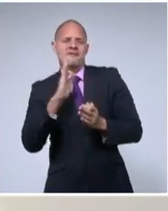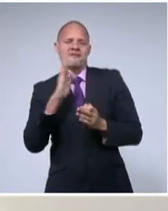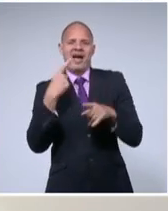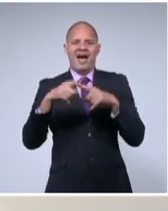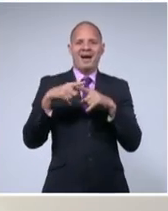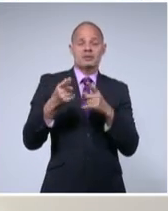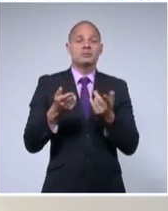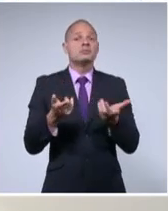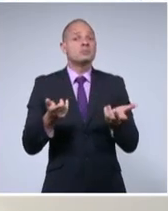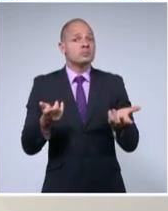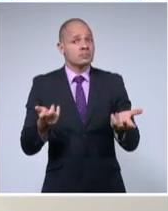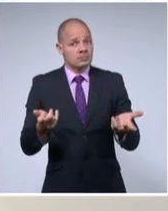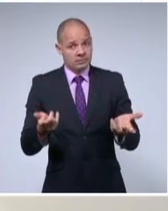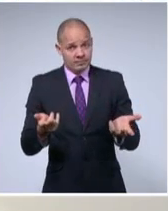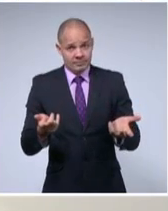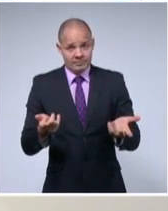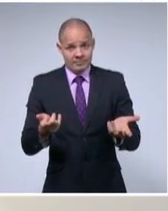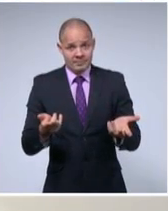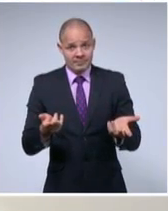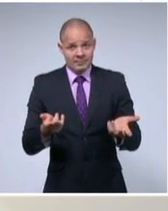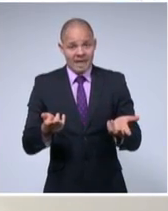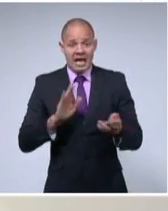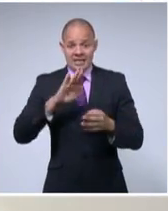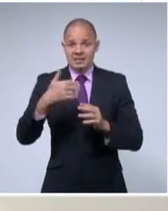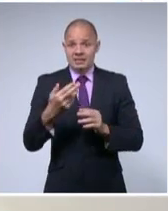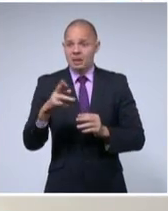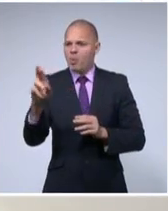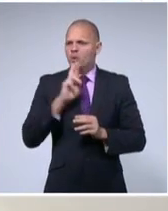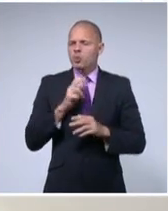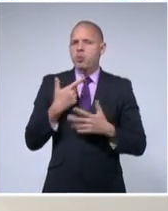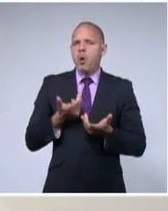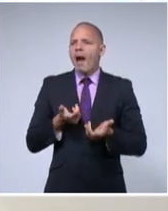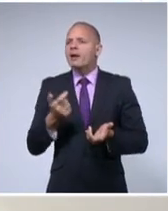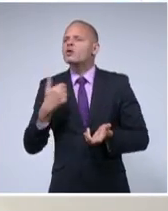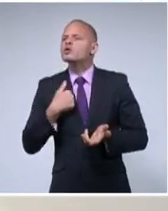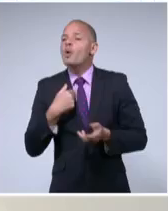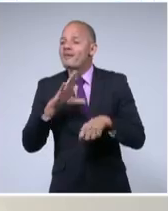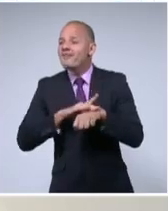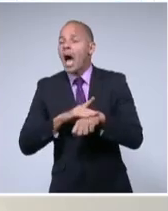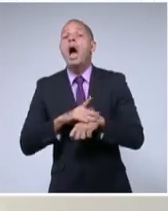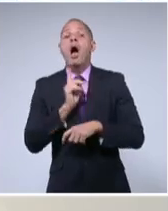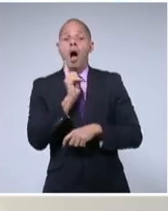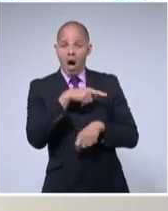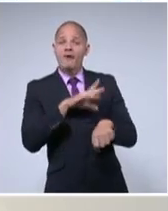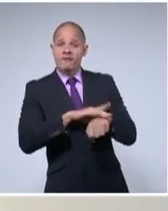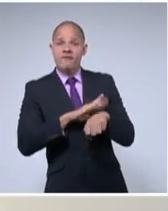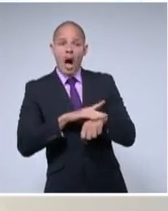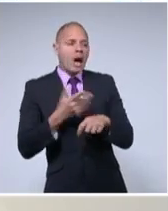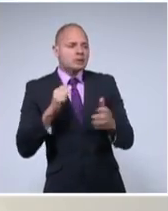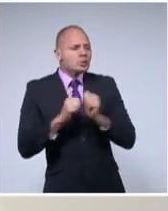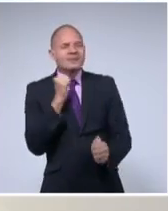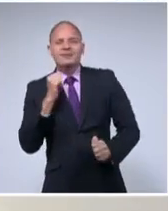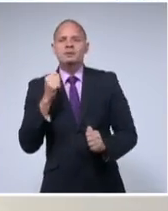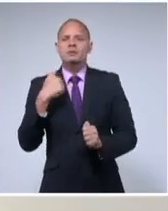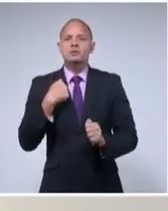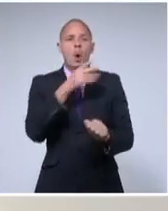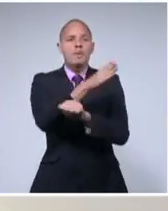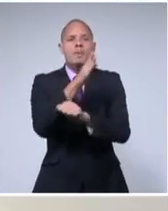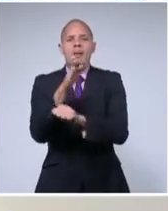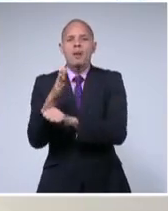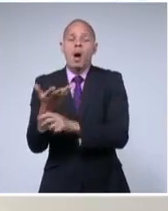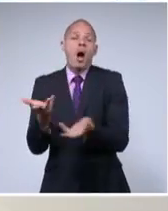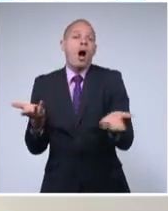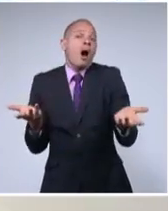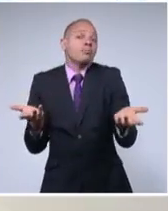autoridades. No es menos cierto que en muchos lugares los resultados de los exámenes de PCR no han estado en las 48 horas establecidas. Pero